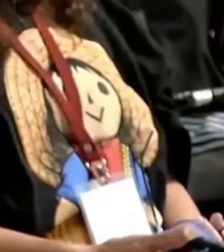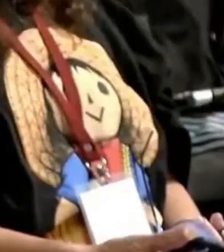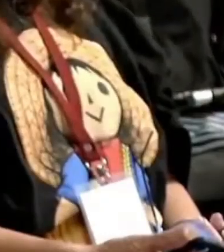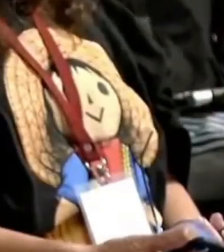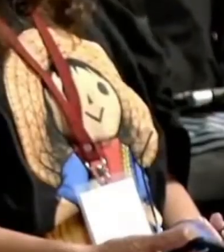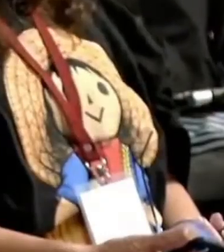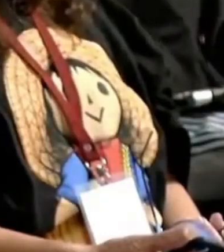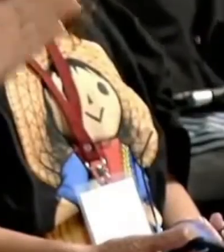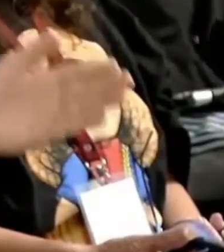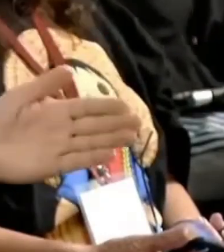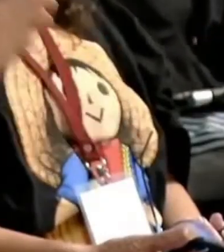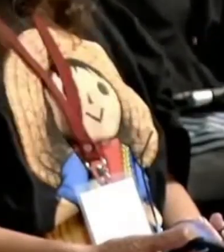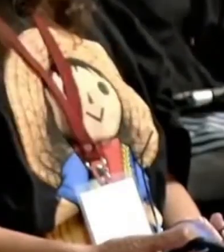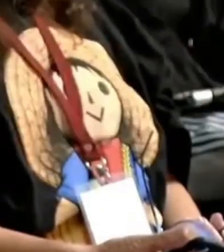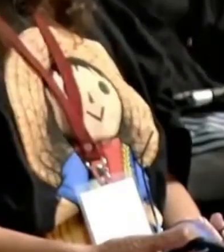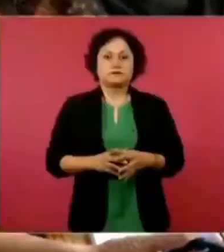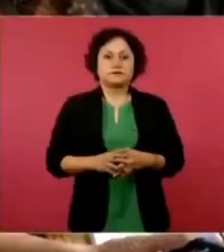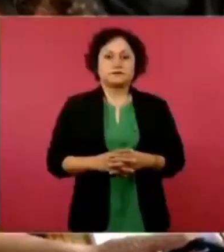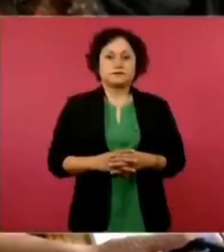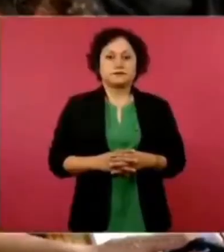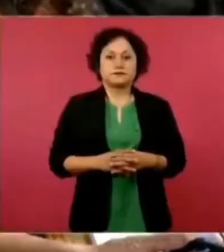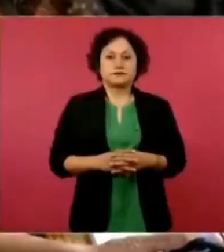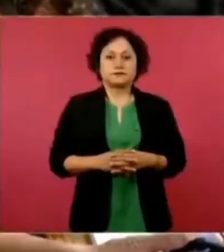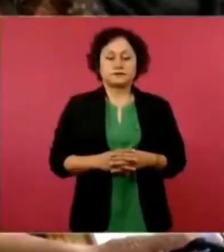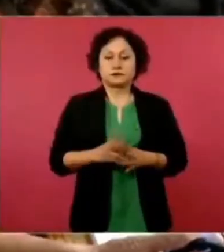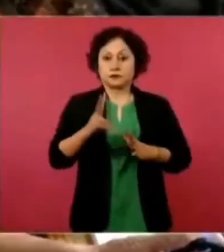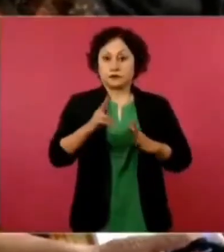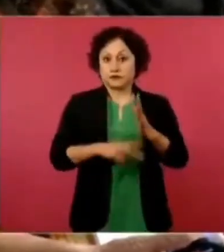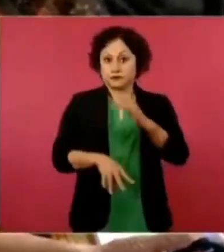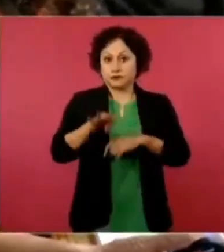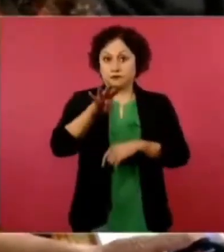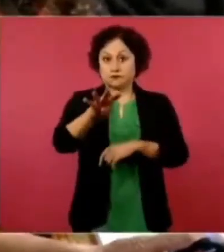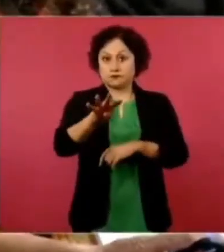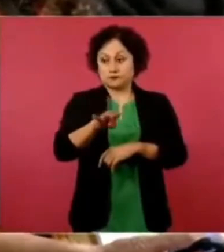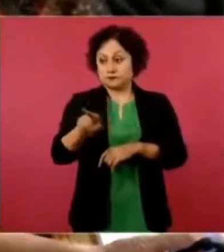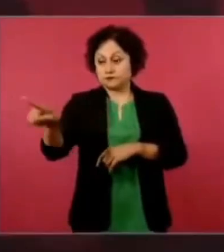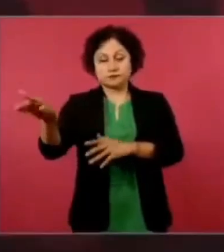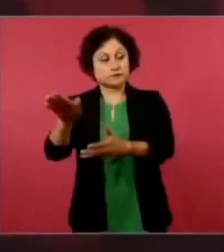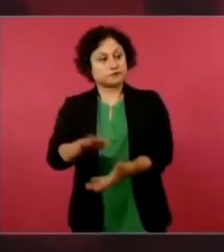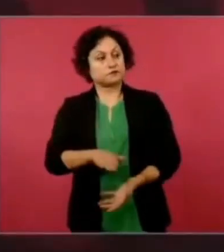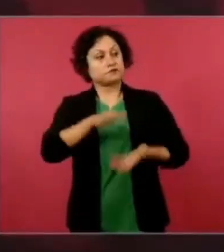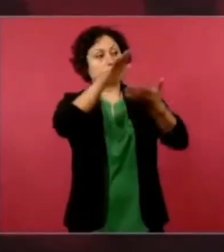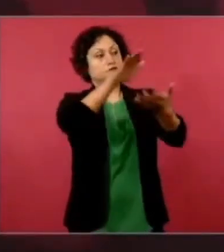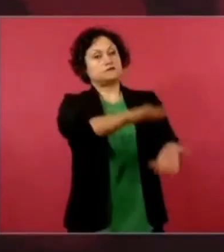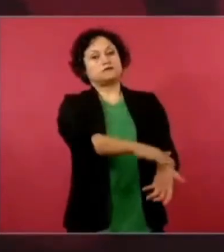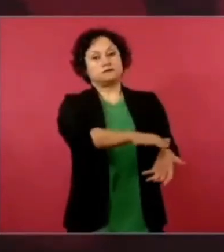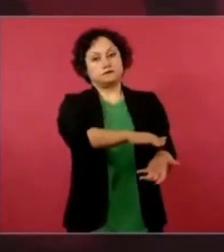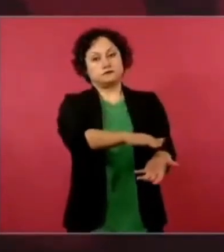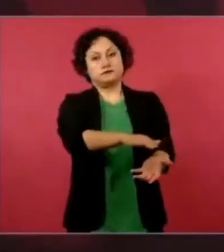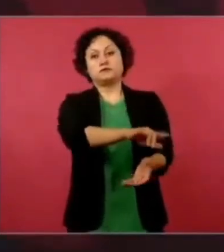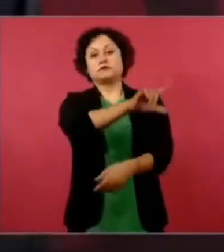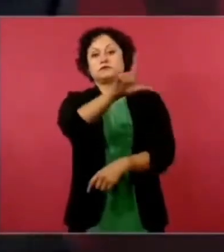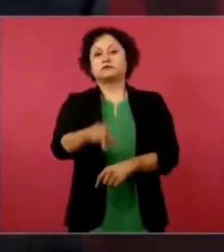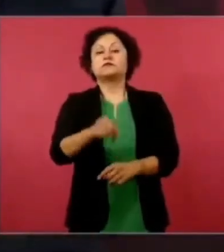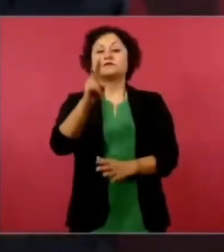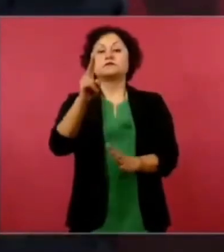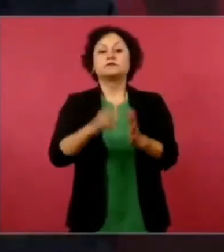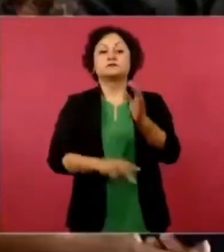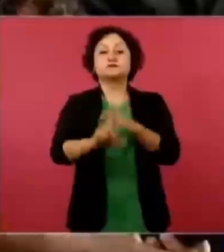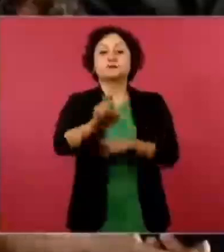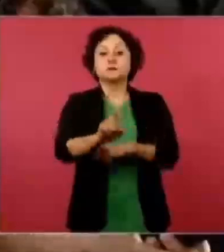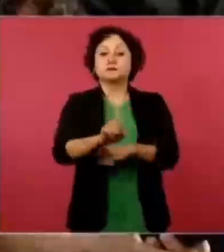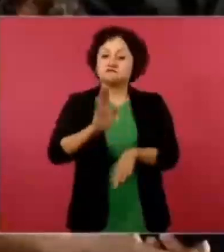su sexenio, en el 2019 dijo, aquí están estas otras documentación. Sí. En el 2020, aquí está